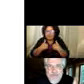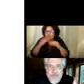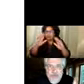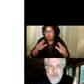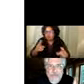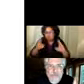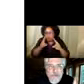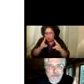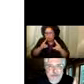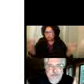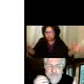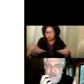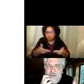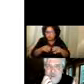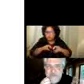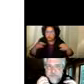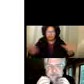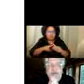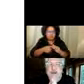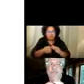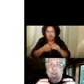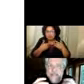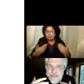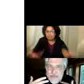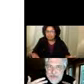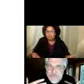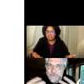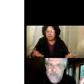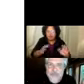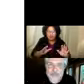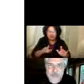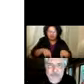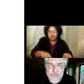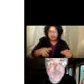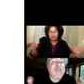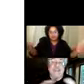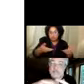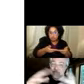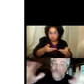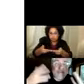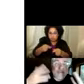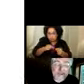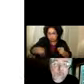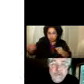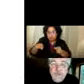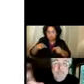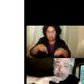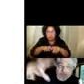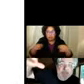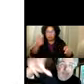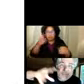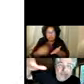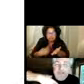directo y tengo yo el honor y el privilegio de introducir a nuestro panel. Vamos a empezar y en cuanto les presente